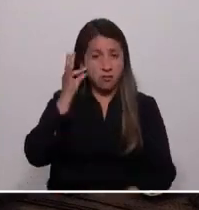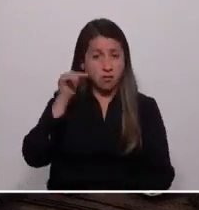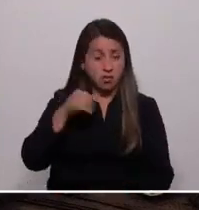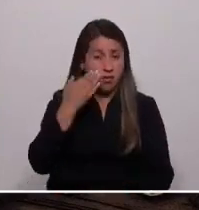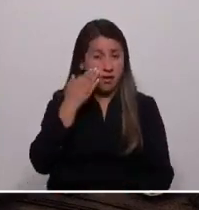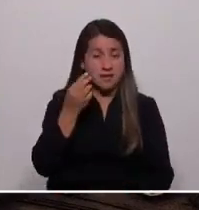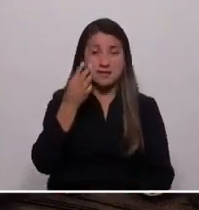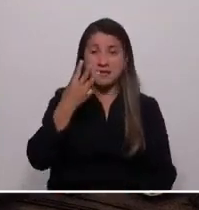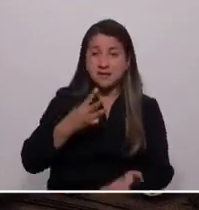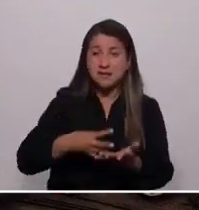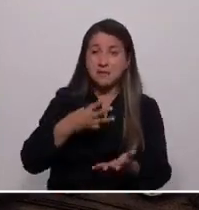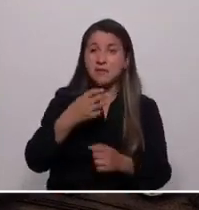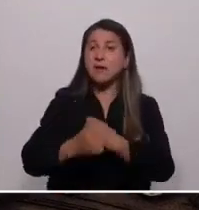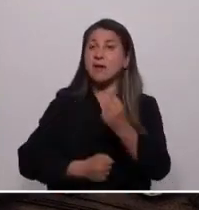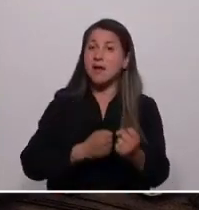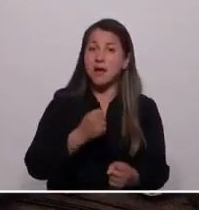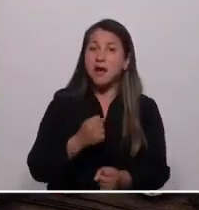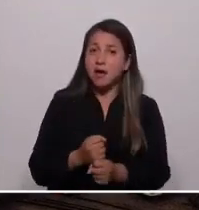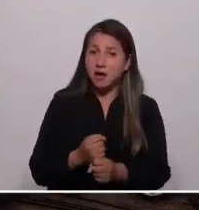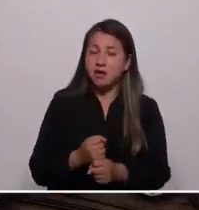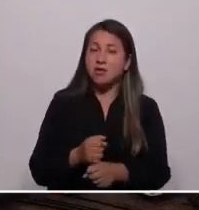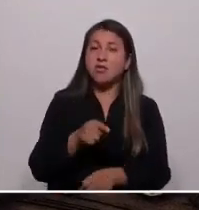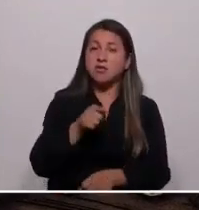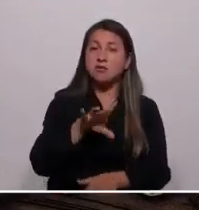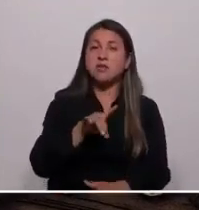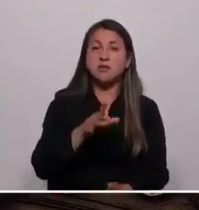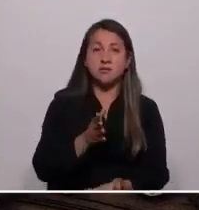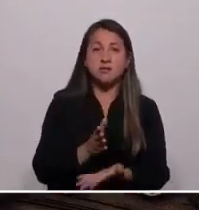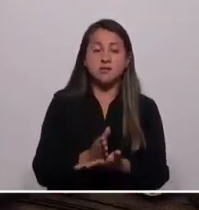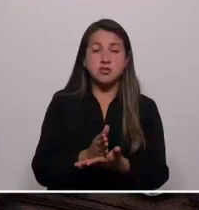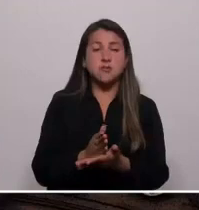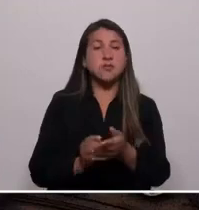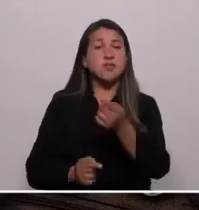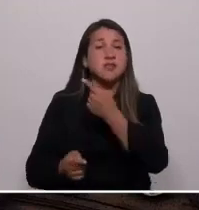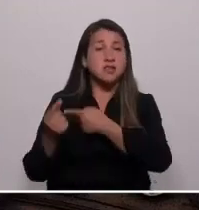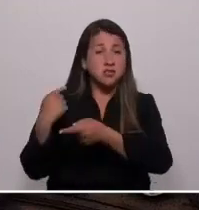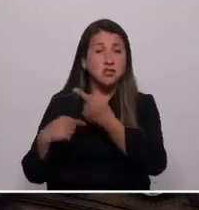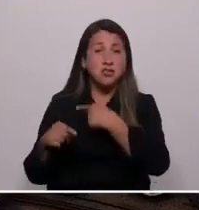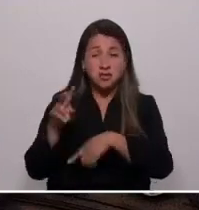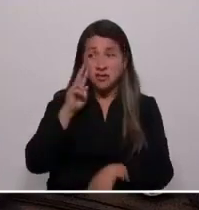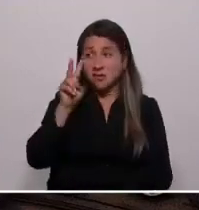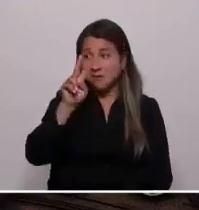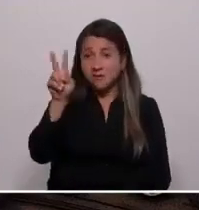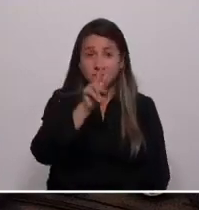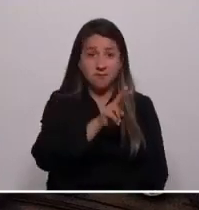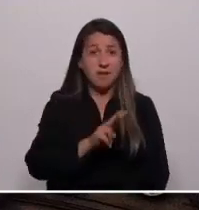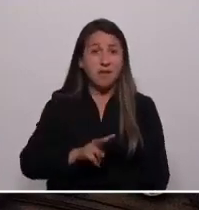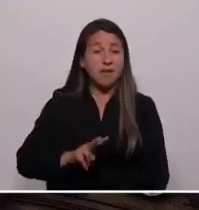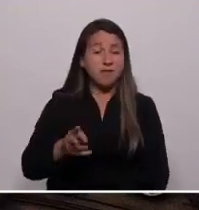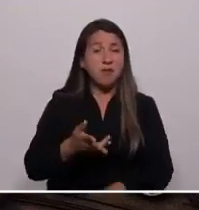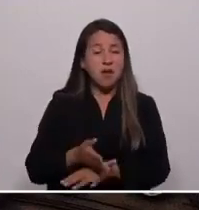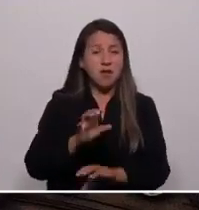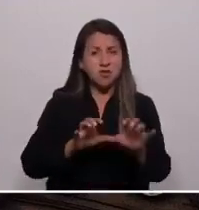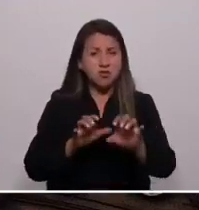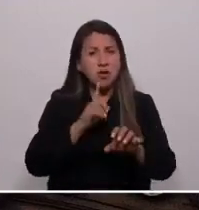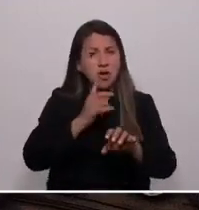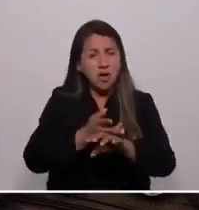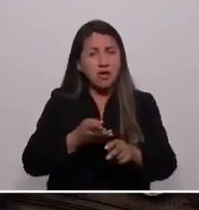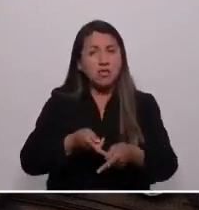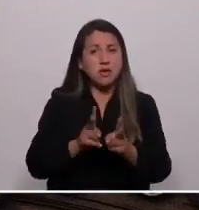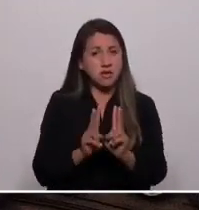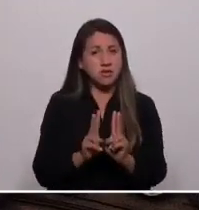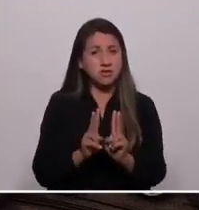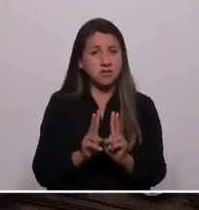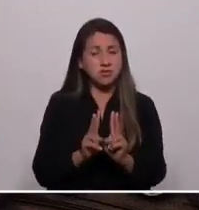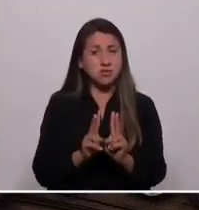tres mil años de ese indolente y vigente decisión las históricas categorías de cosas y objeto de derechos han puesto en entredicho